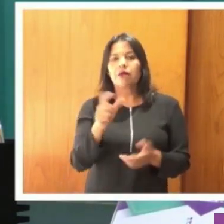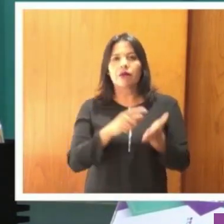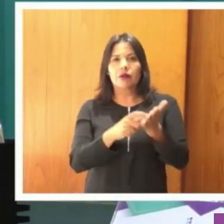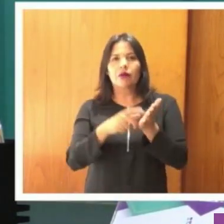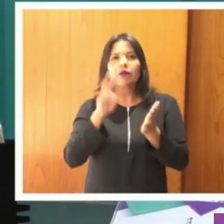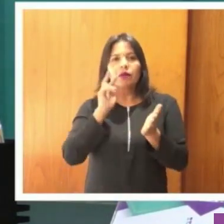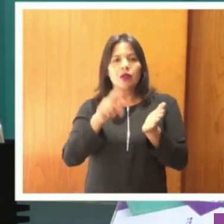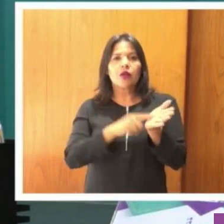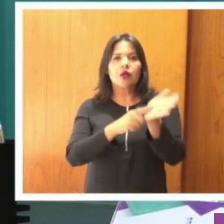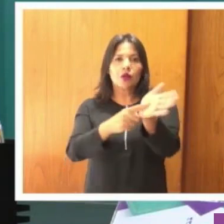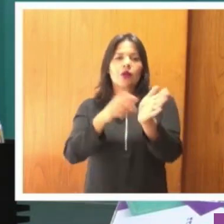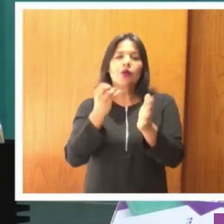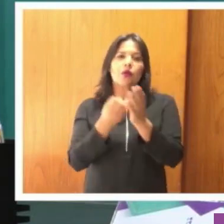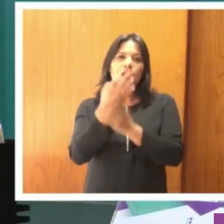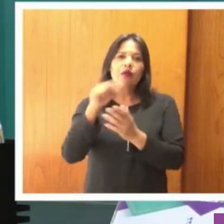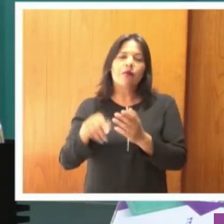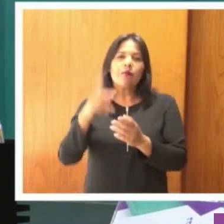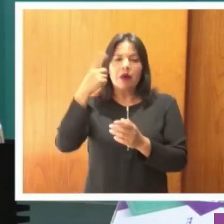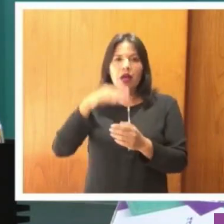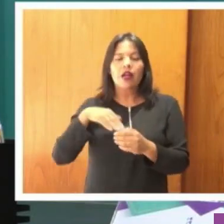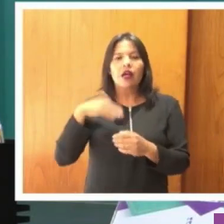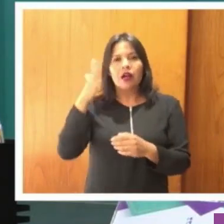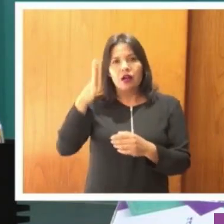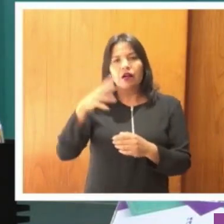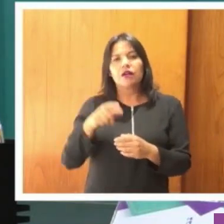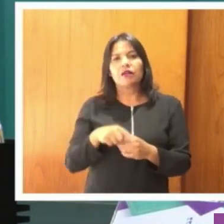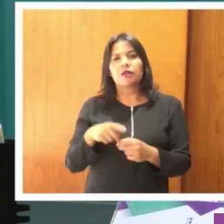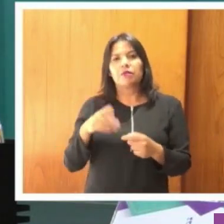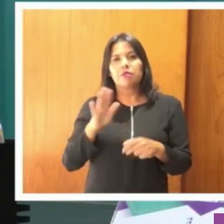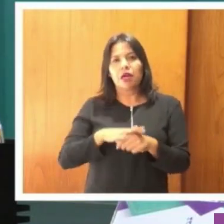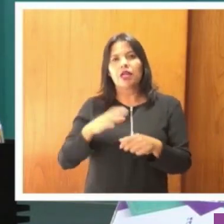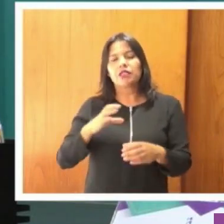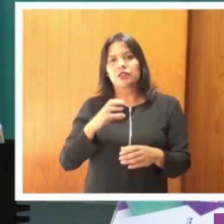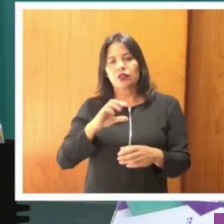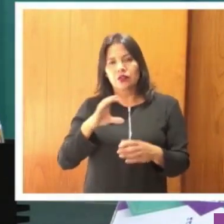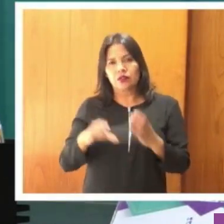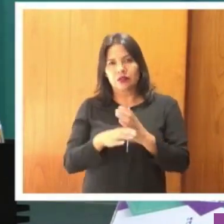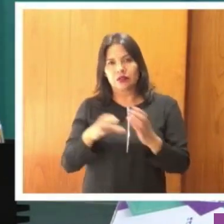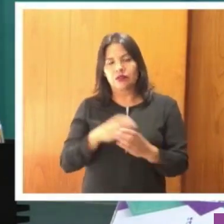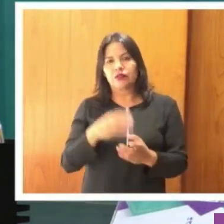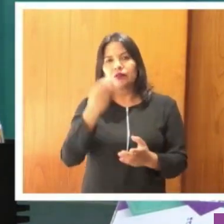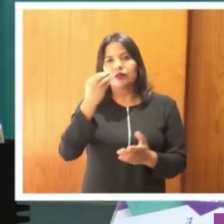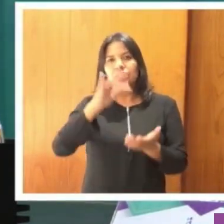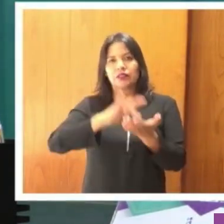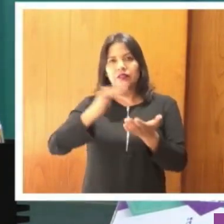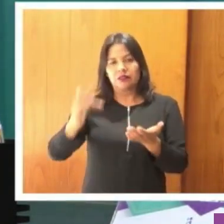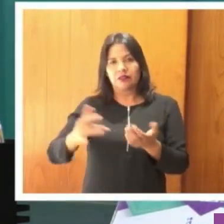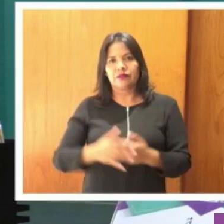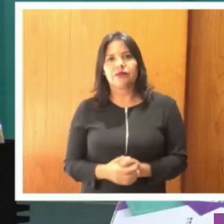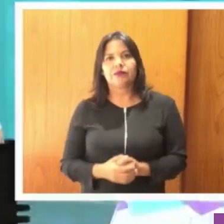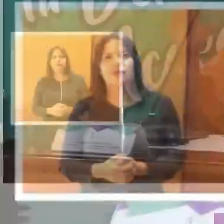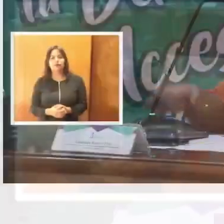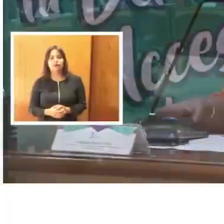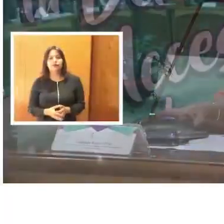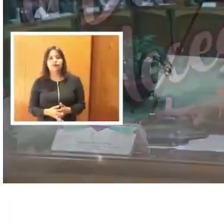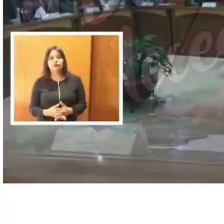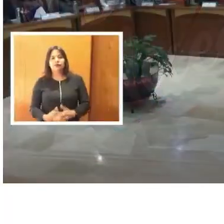y que se pueda ir avanzando en lo sucesivo, pues con algún otro sujeto obligado. Muchas gracias y es cuanto, señor presidente.